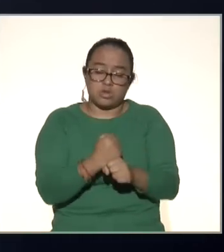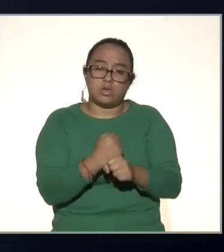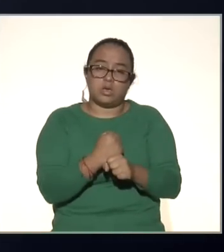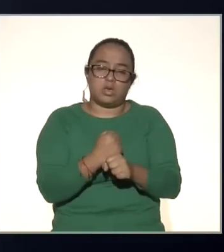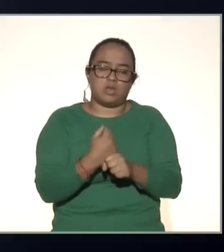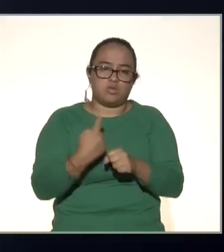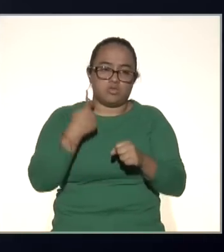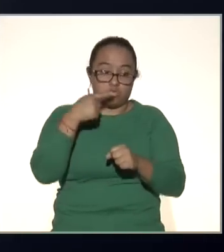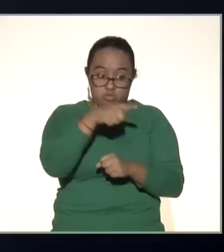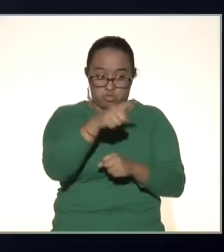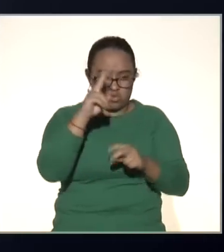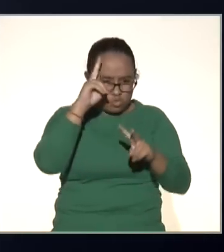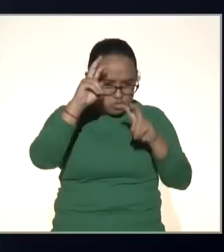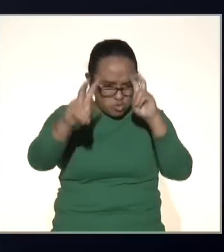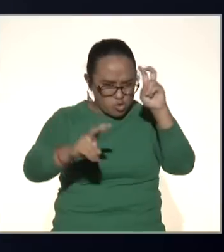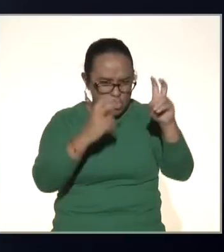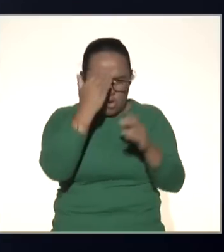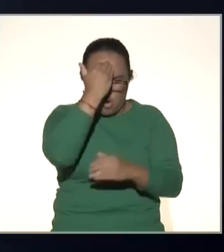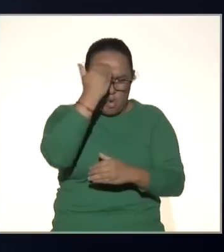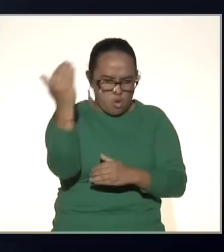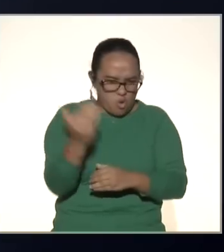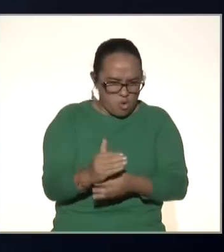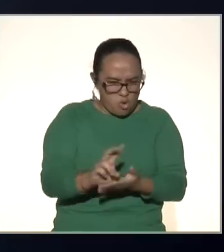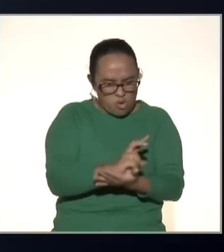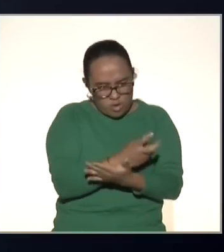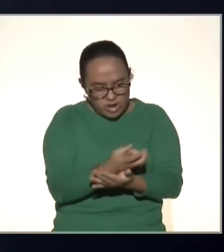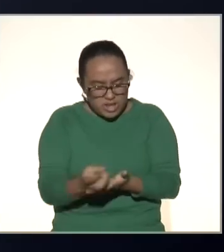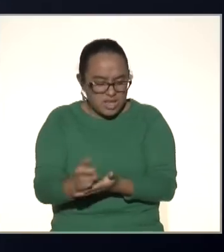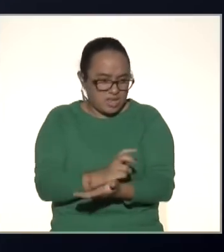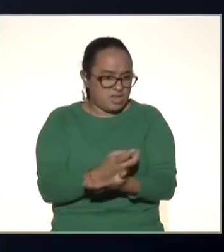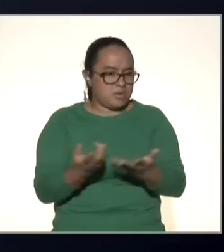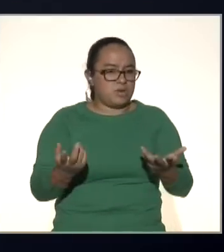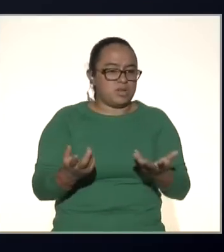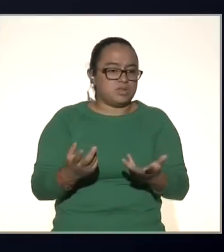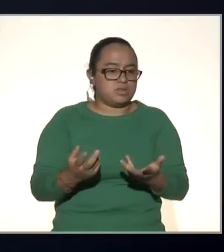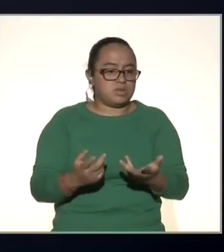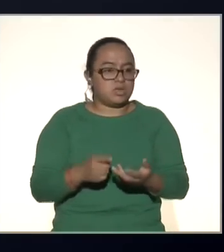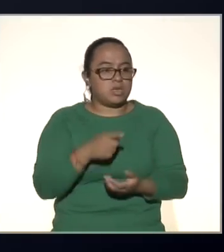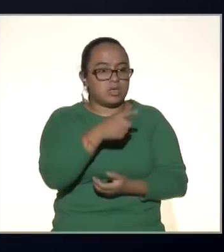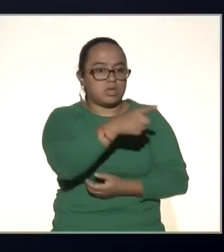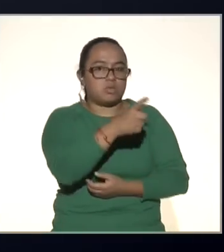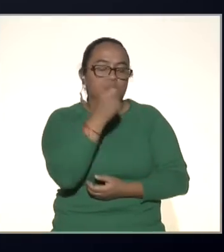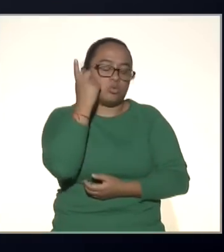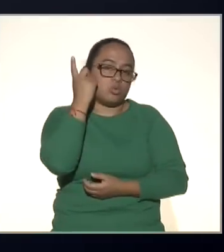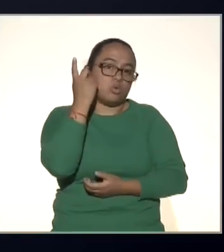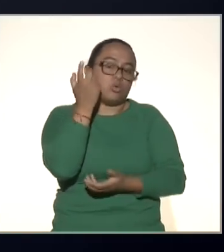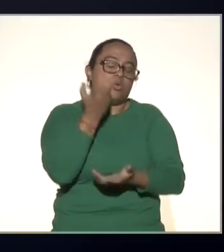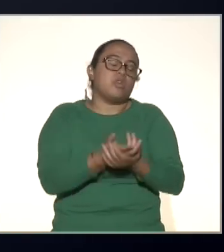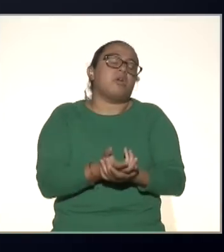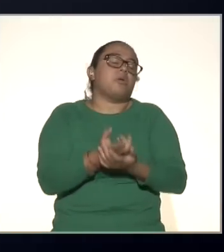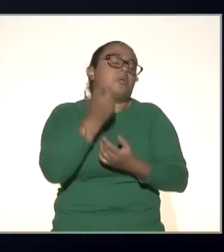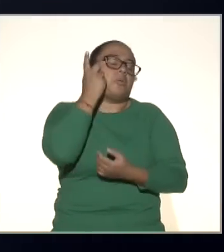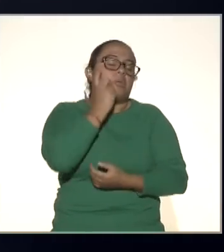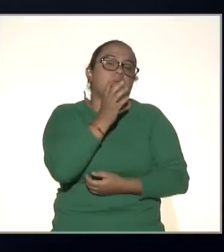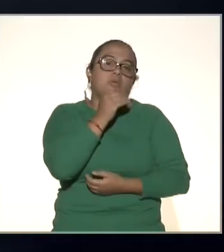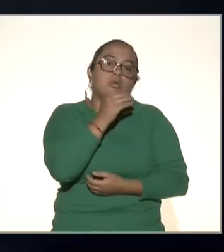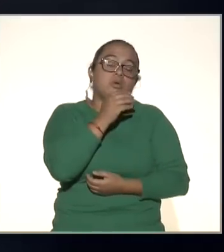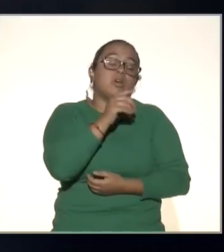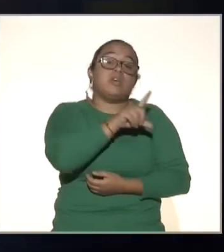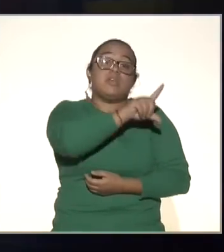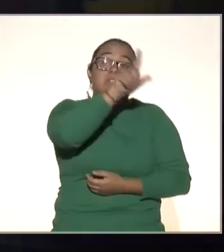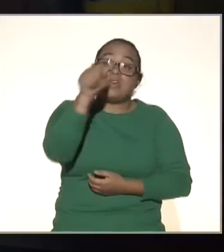tuve pesadillas horribles y cómo pude descansar de eso cuando dije la